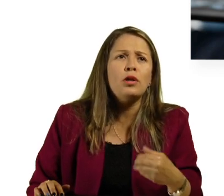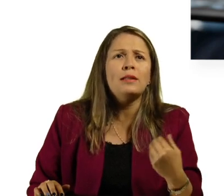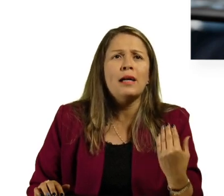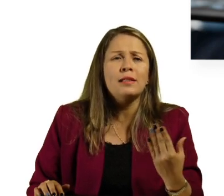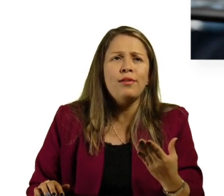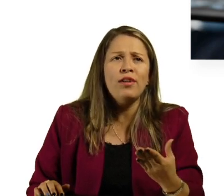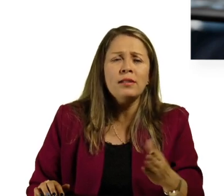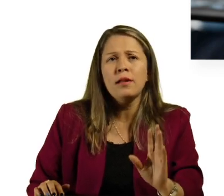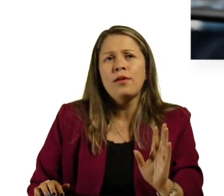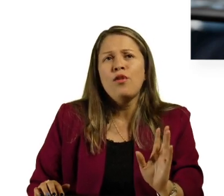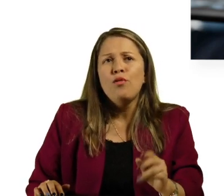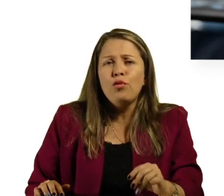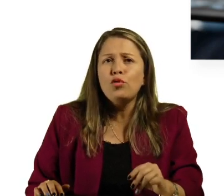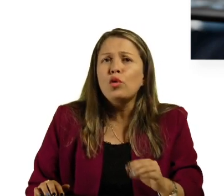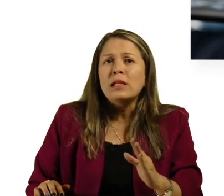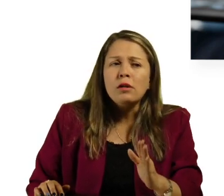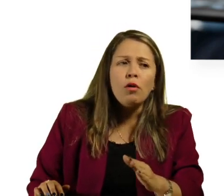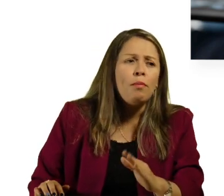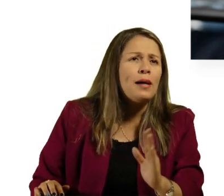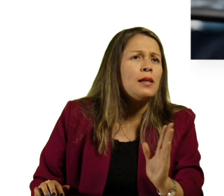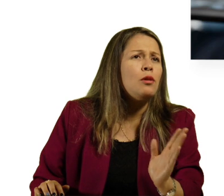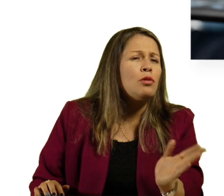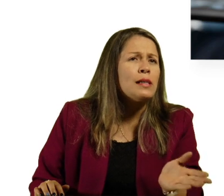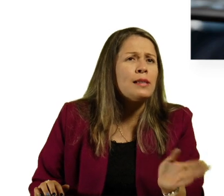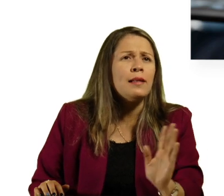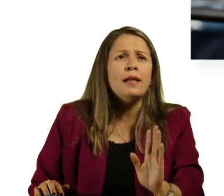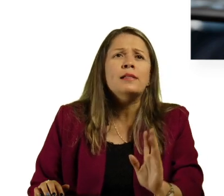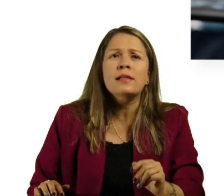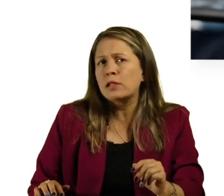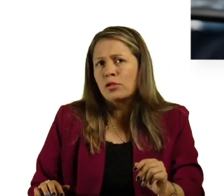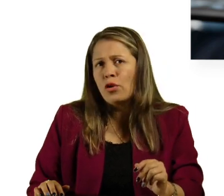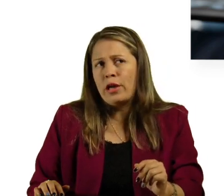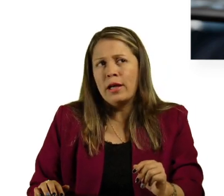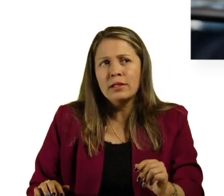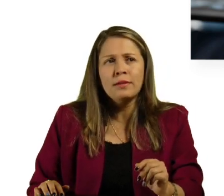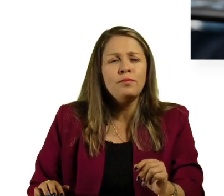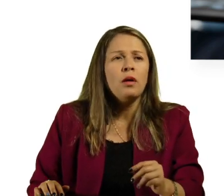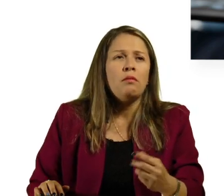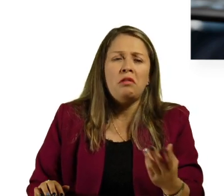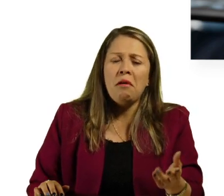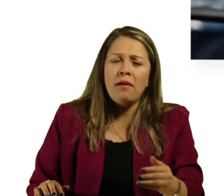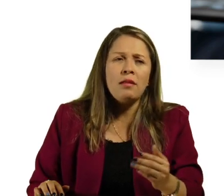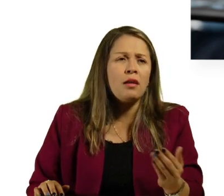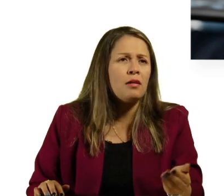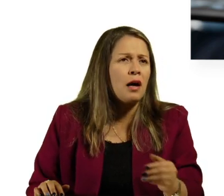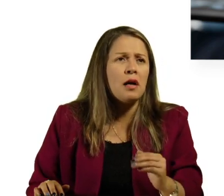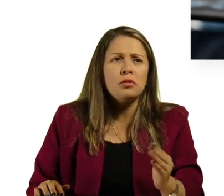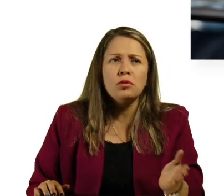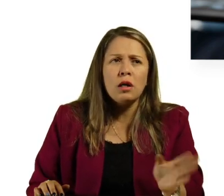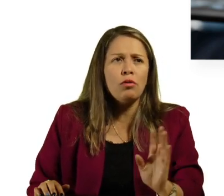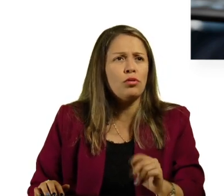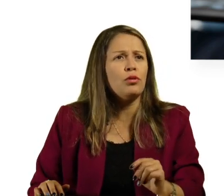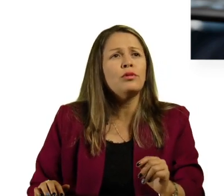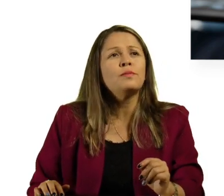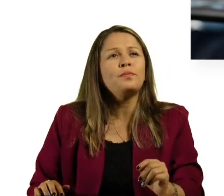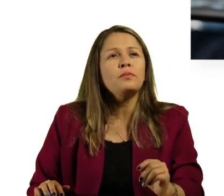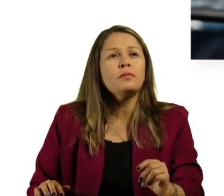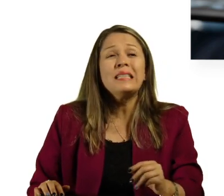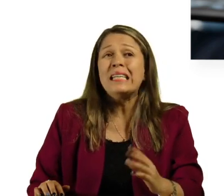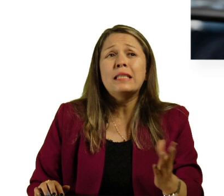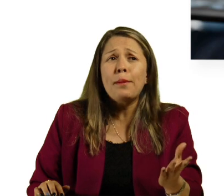poder proyectar cifras futuras con base en unas tendencias históricas de ventas, de gastos, de